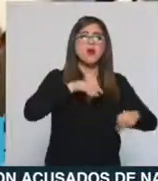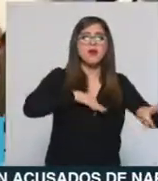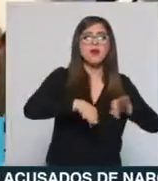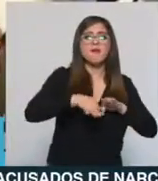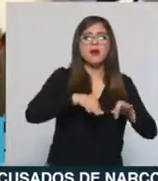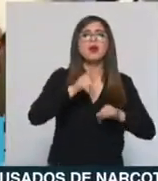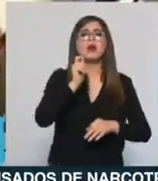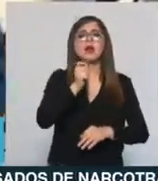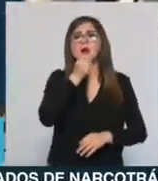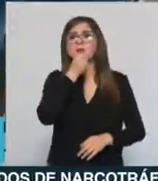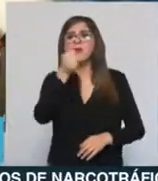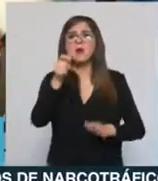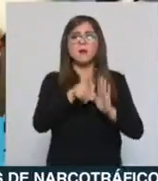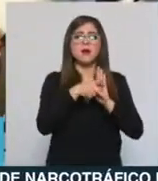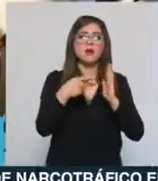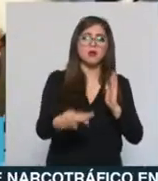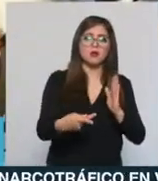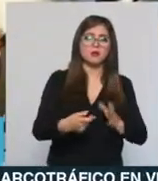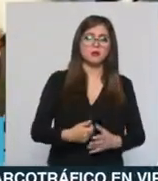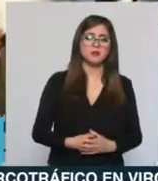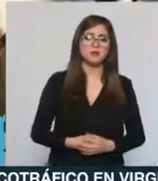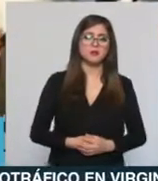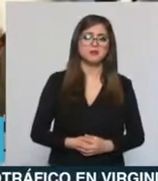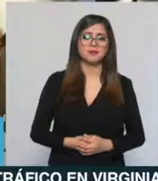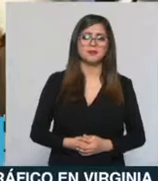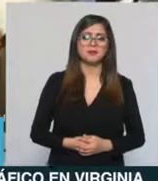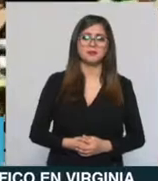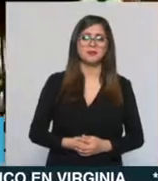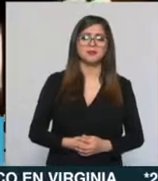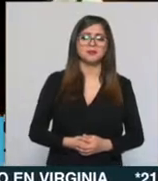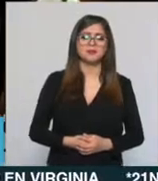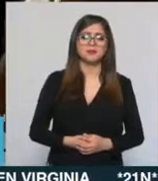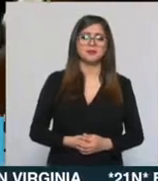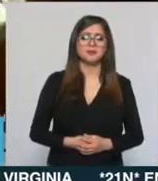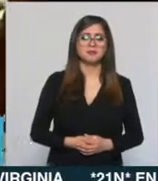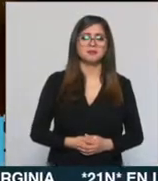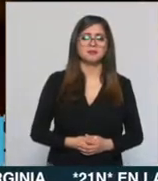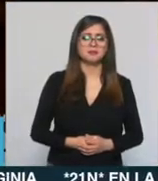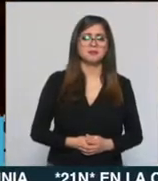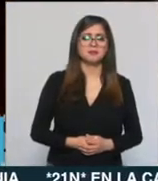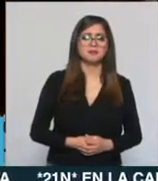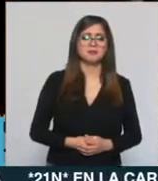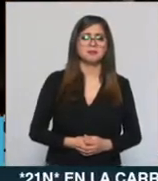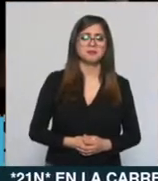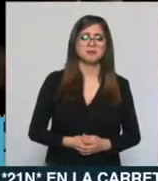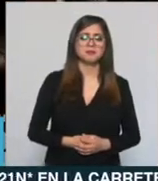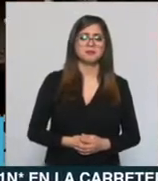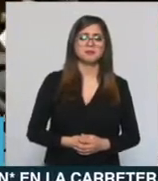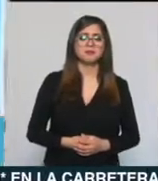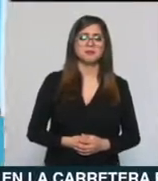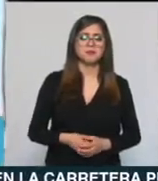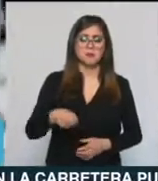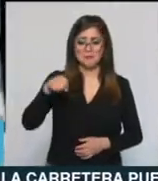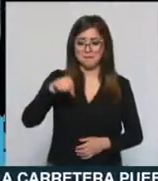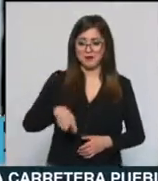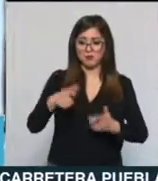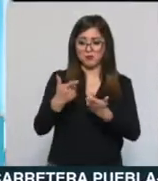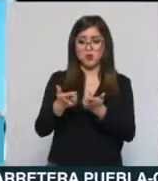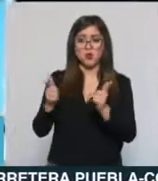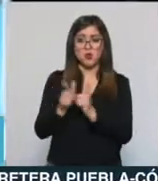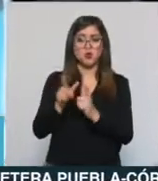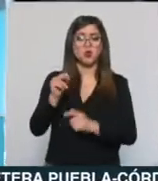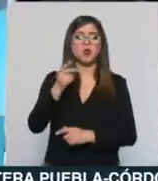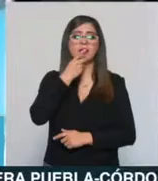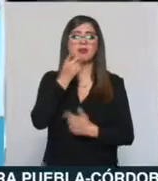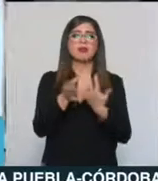es muy importante el tema porque nosotros en el caso de Matar a Nadie del colectivo somos puras mujeres